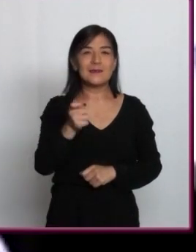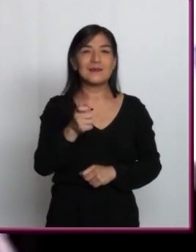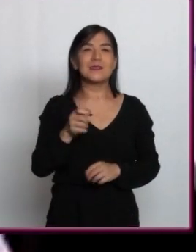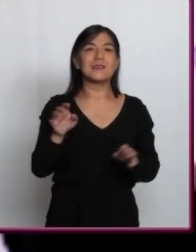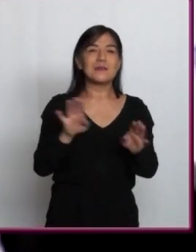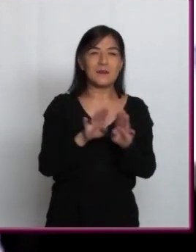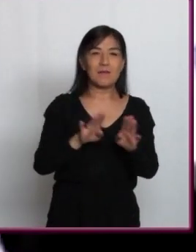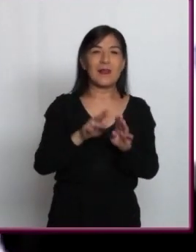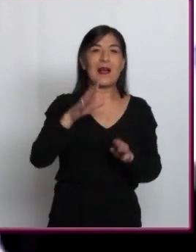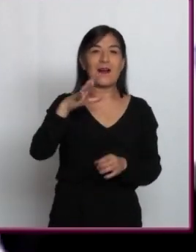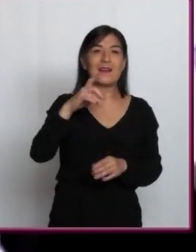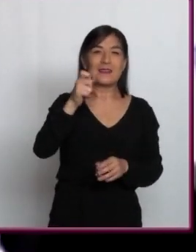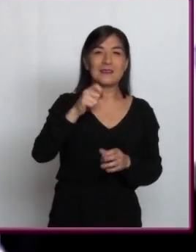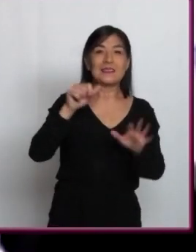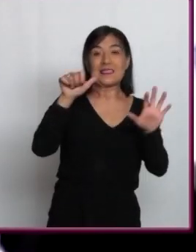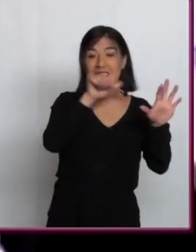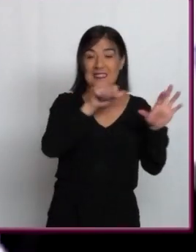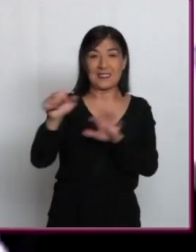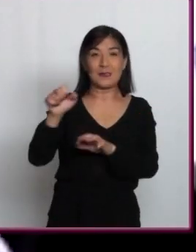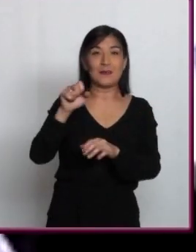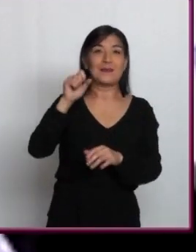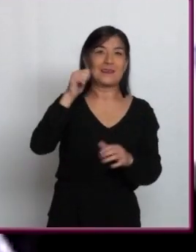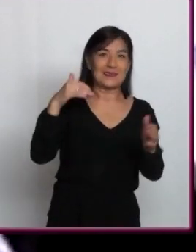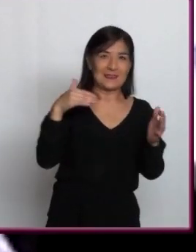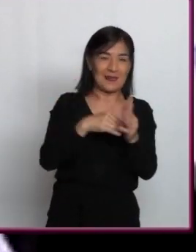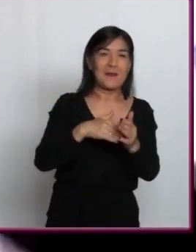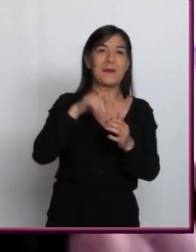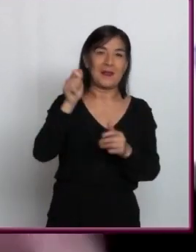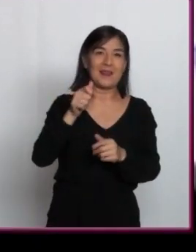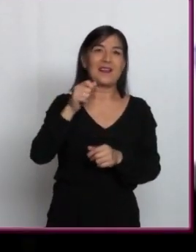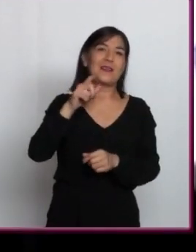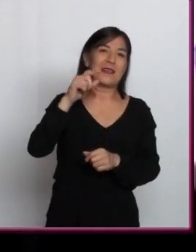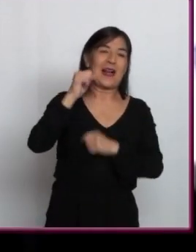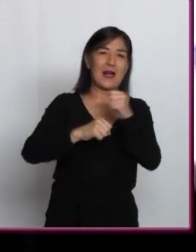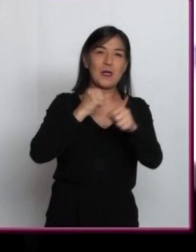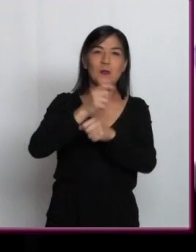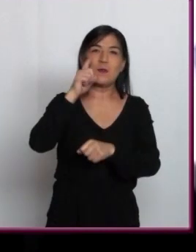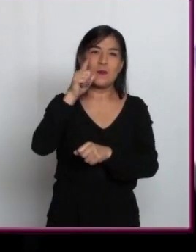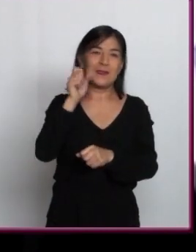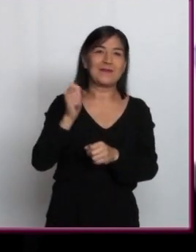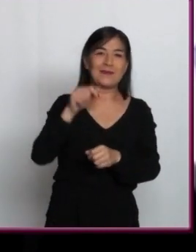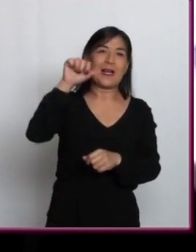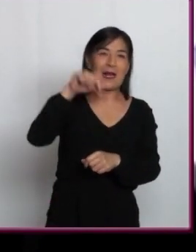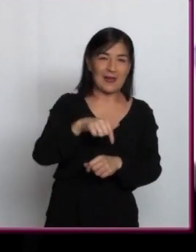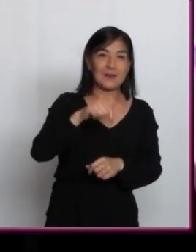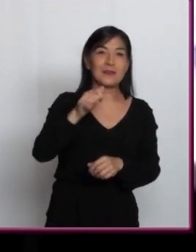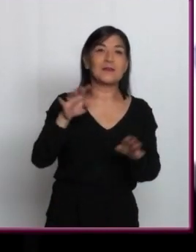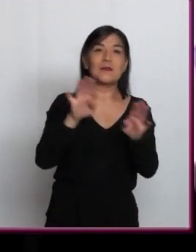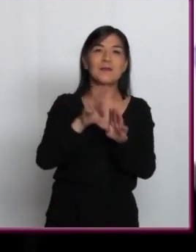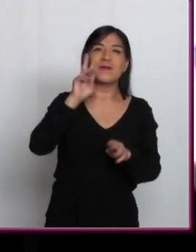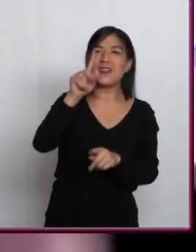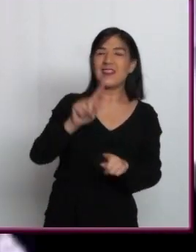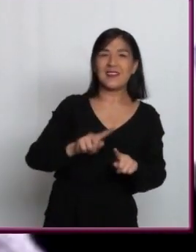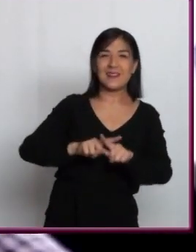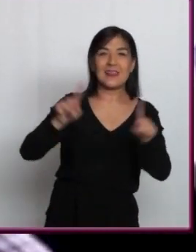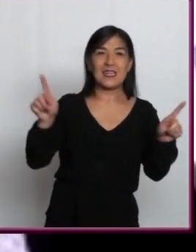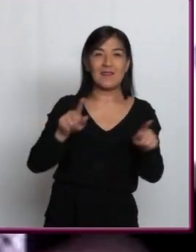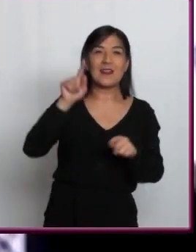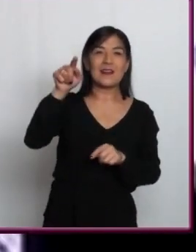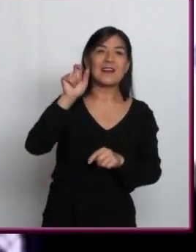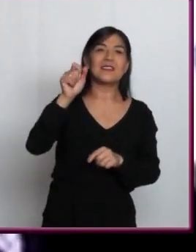Está a 160.000 años luz de acá. Entonces, obviamente, el 23 de febrero vimos la luz de esta explosión, pero ya